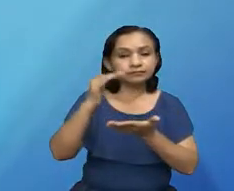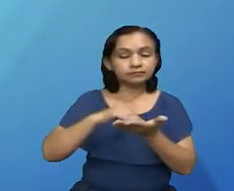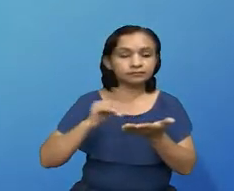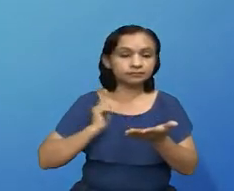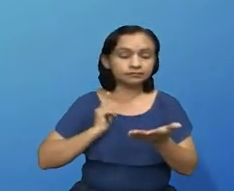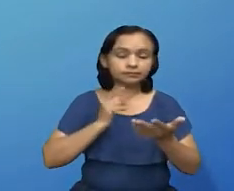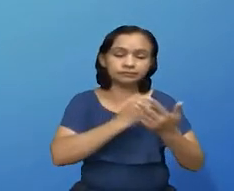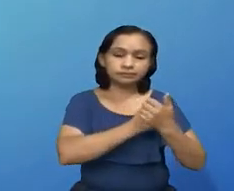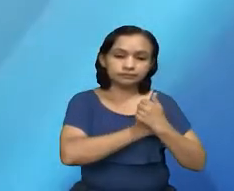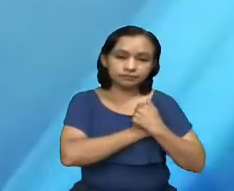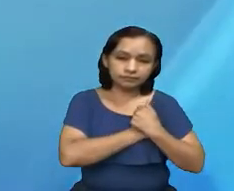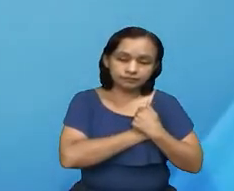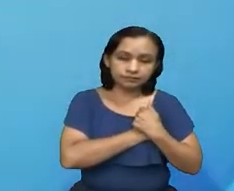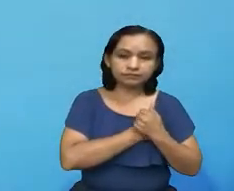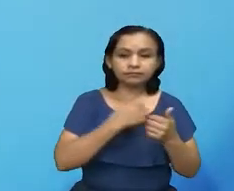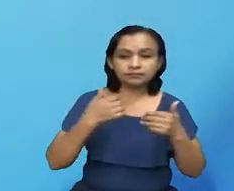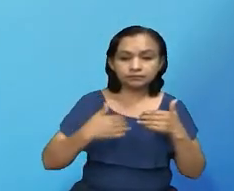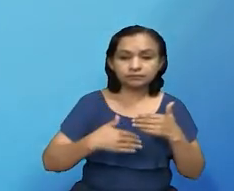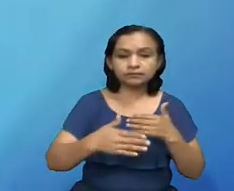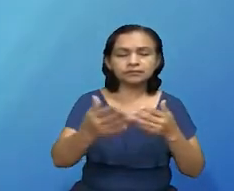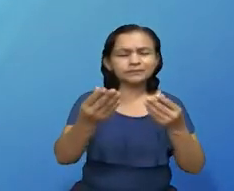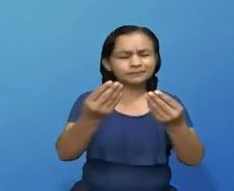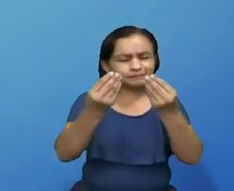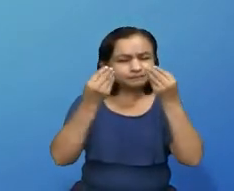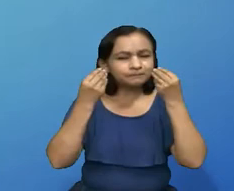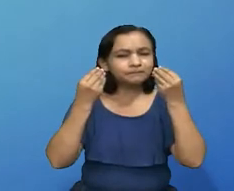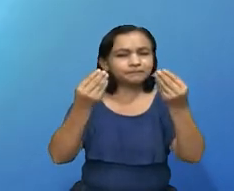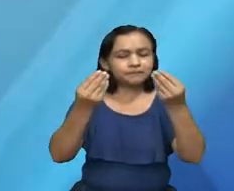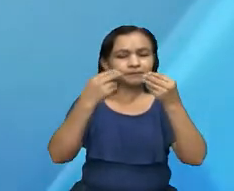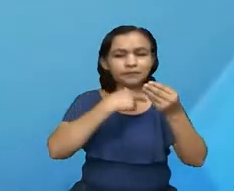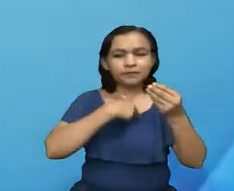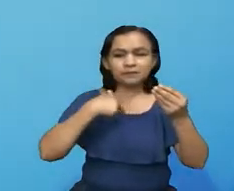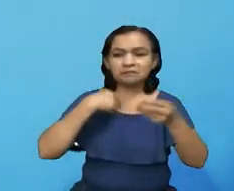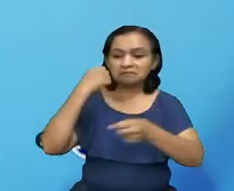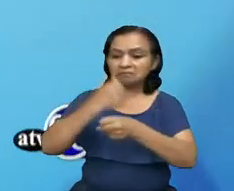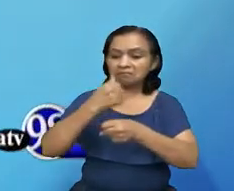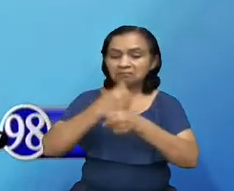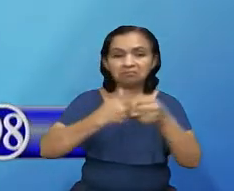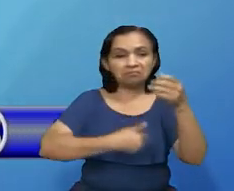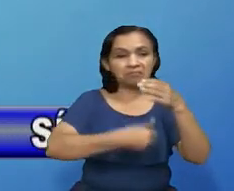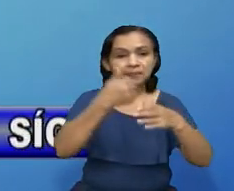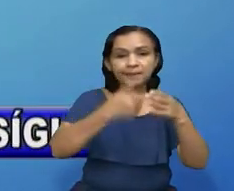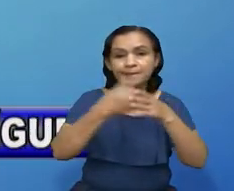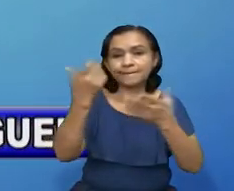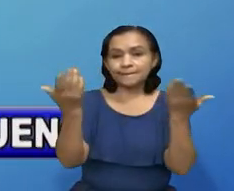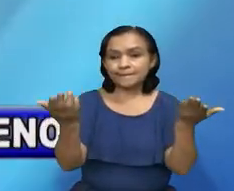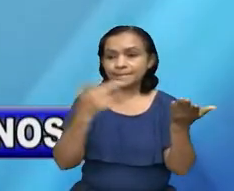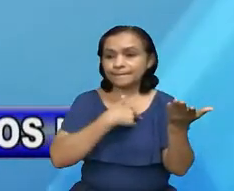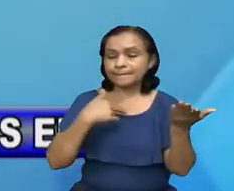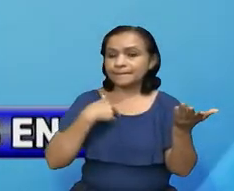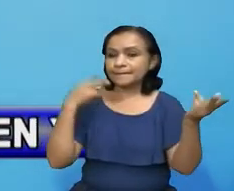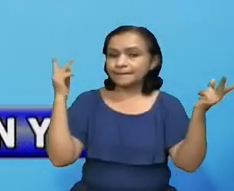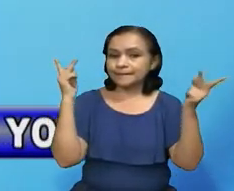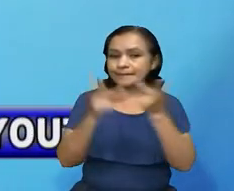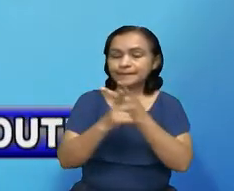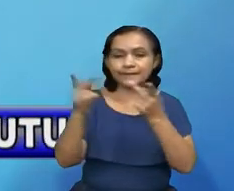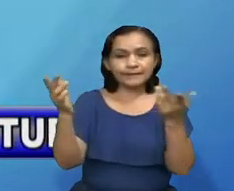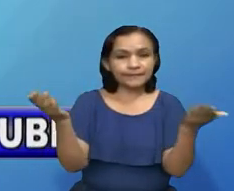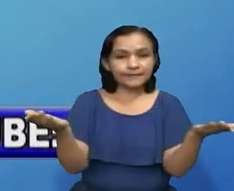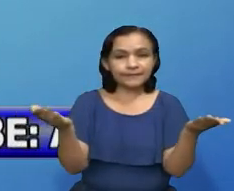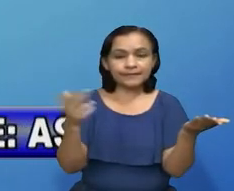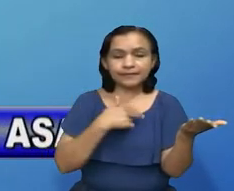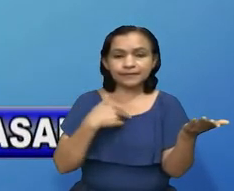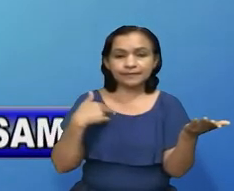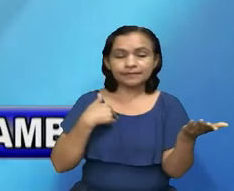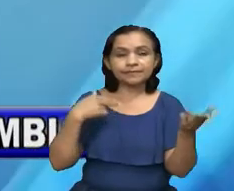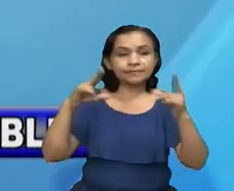amor. ¿Cuántos miles pasaron al desempleo desde ese capitalismo atroz y salvaje? En